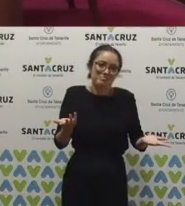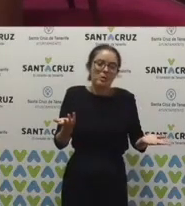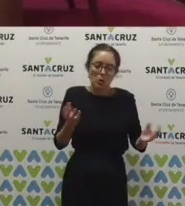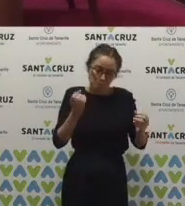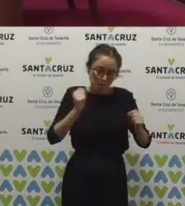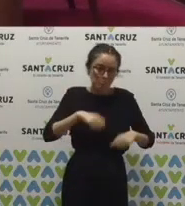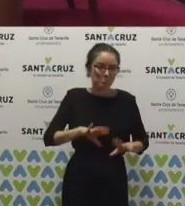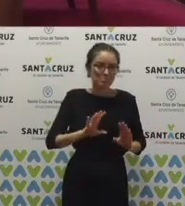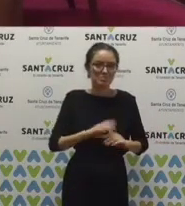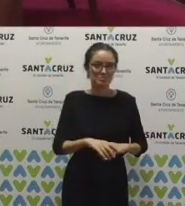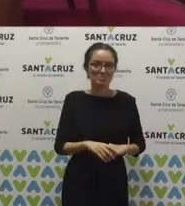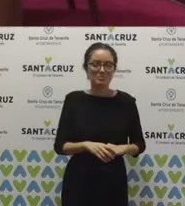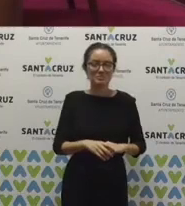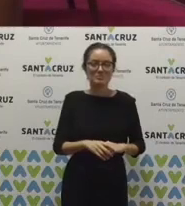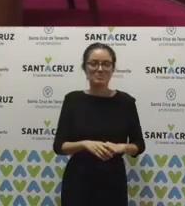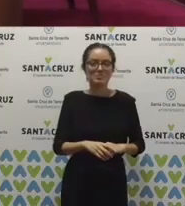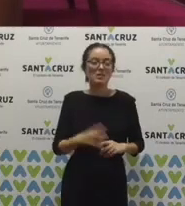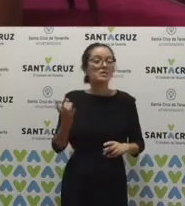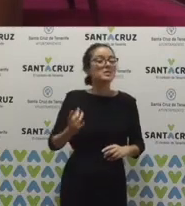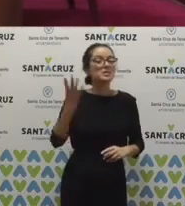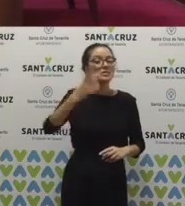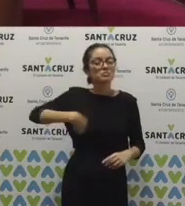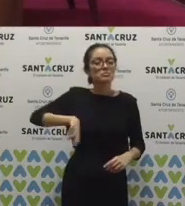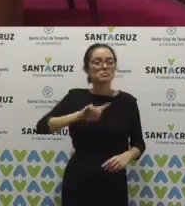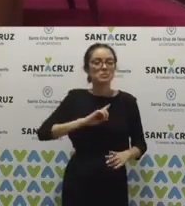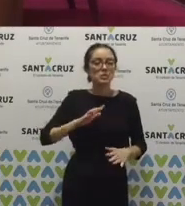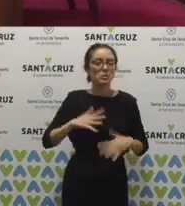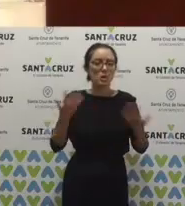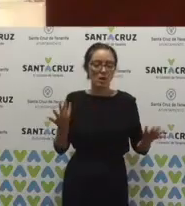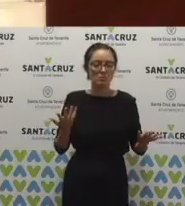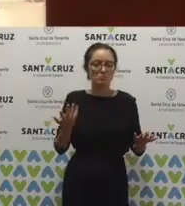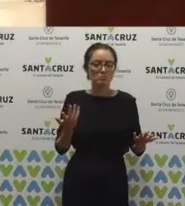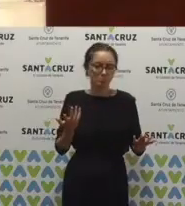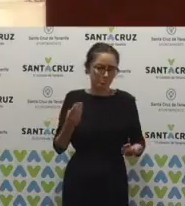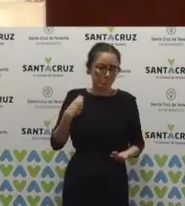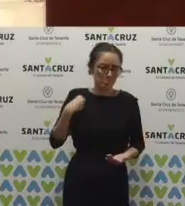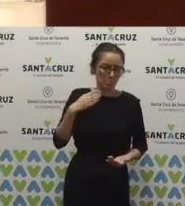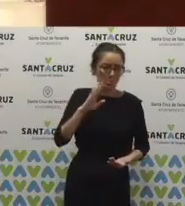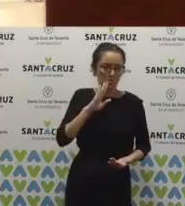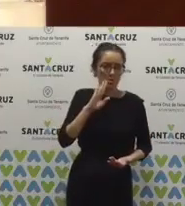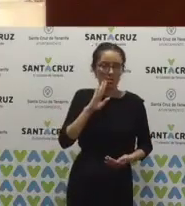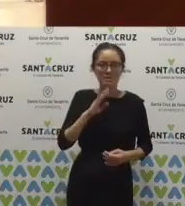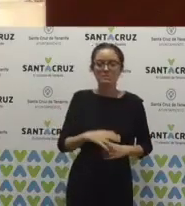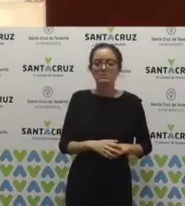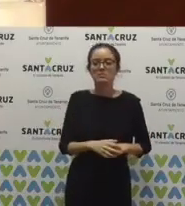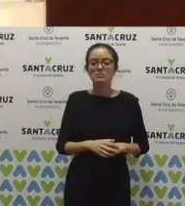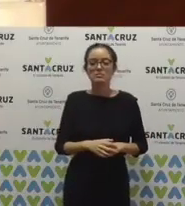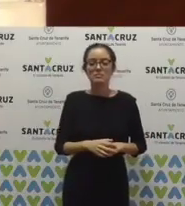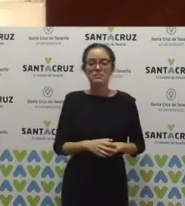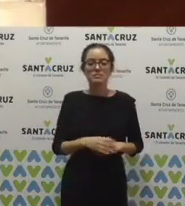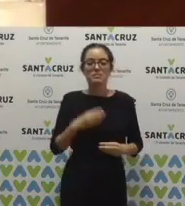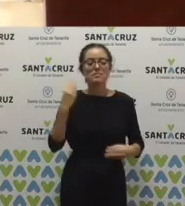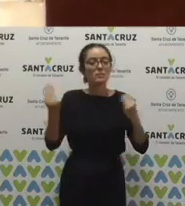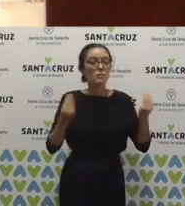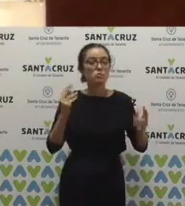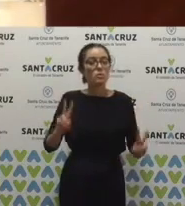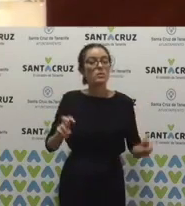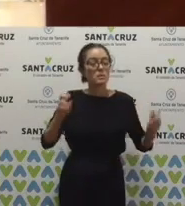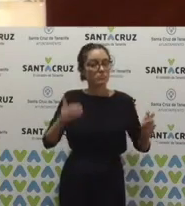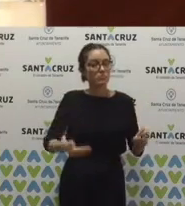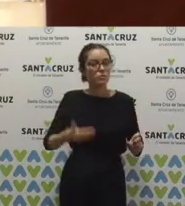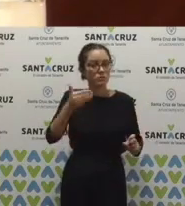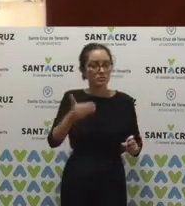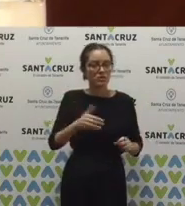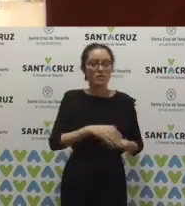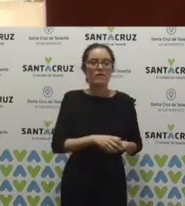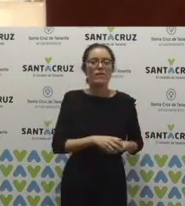en fin desde luego nuestra idea por supuesto que es esa y esto es un tema y yo creo que es importante buscar que las